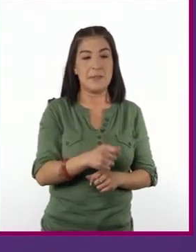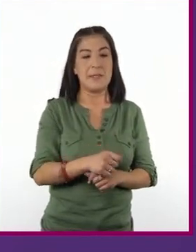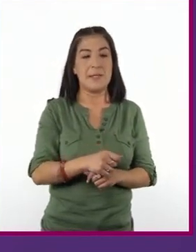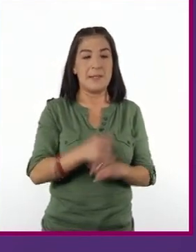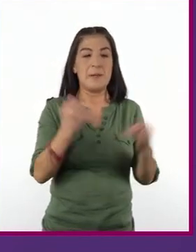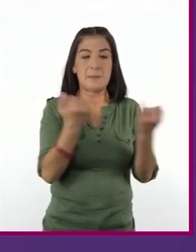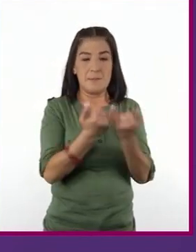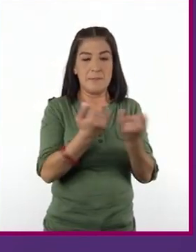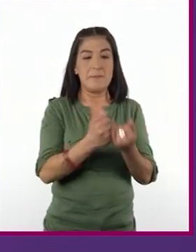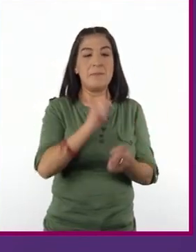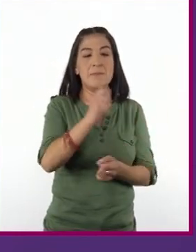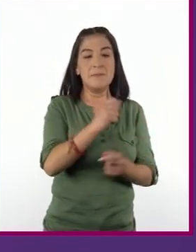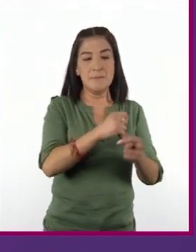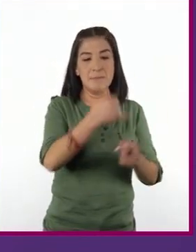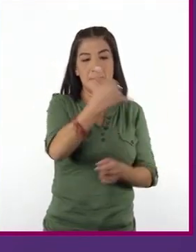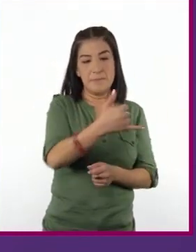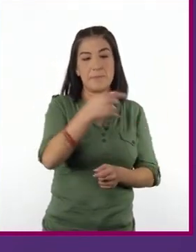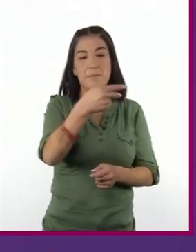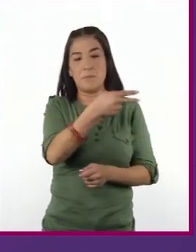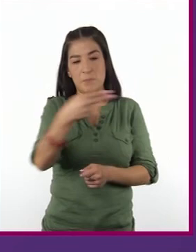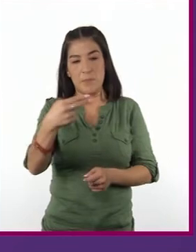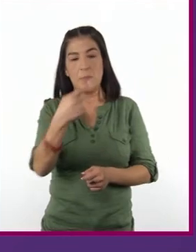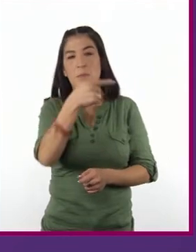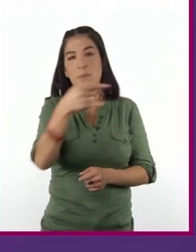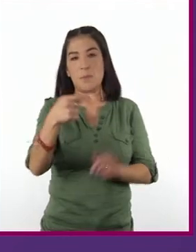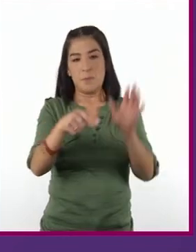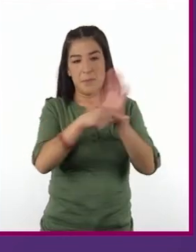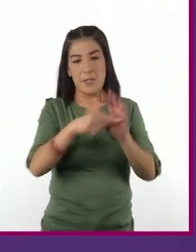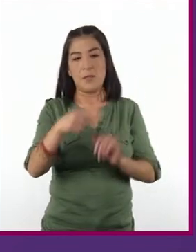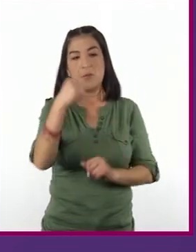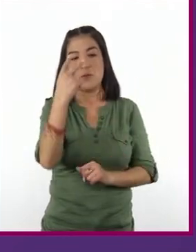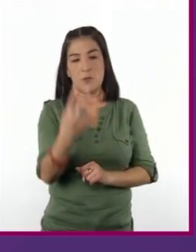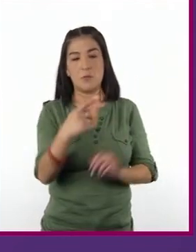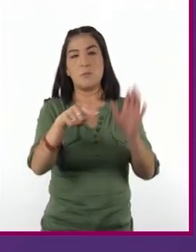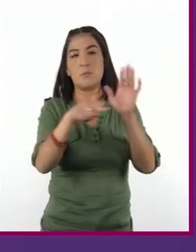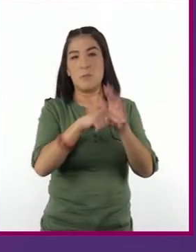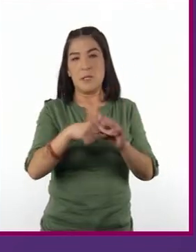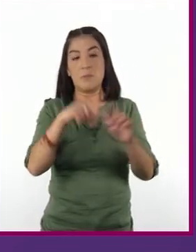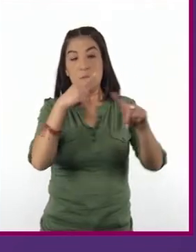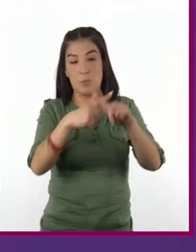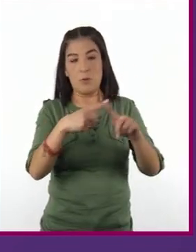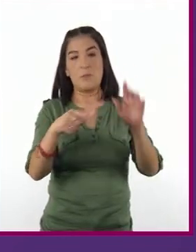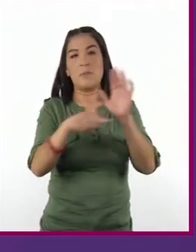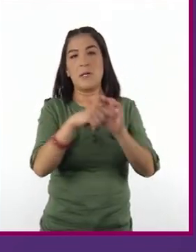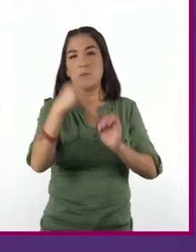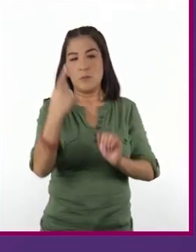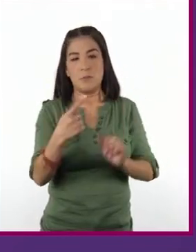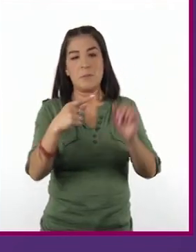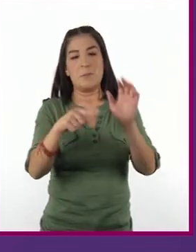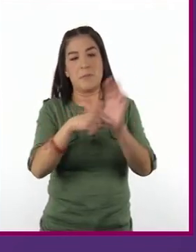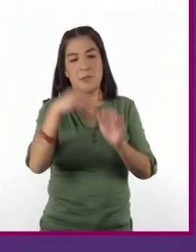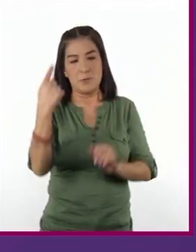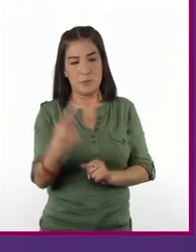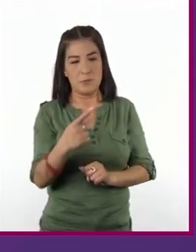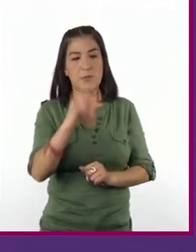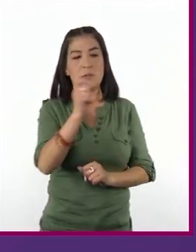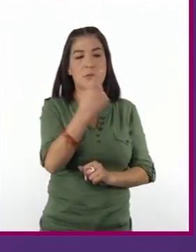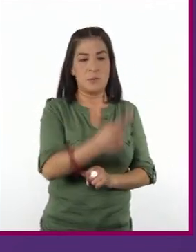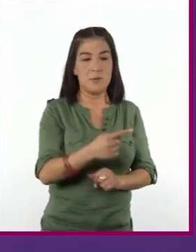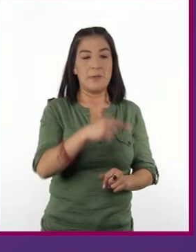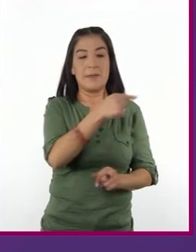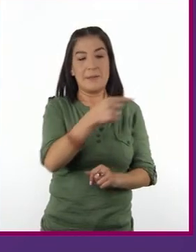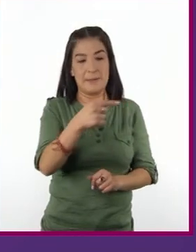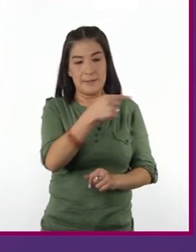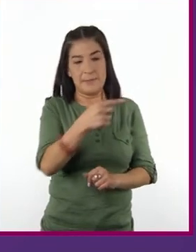1 igual a 1. Y igual a menos 2 por menos 2 menos 1 es igual